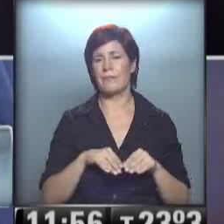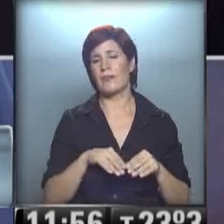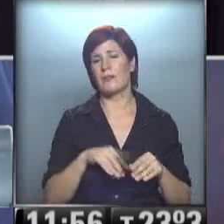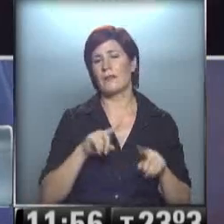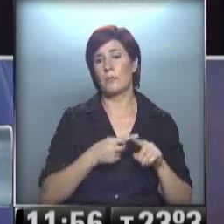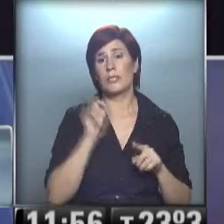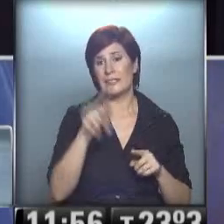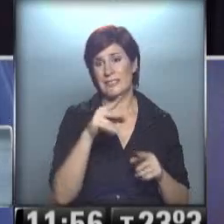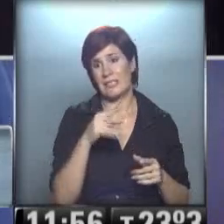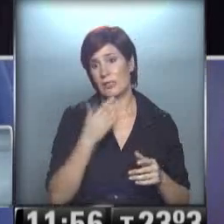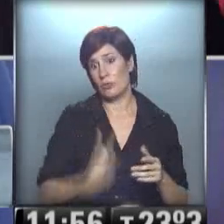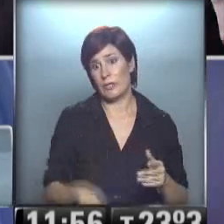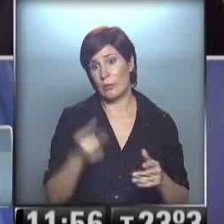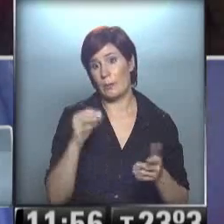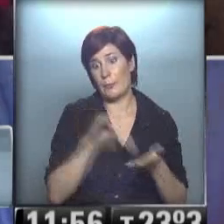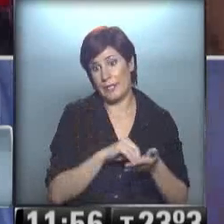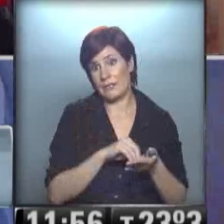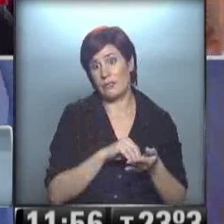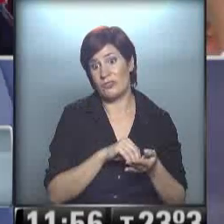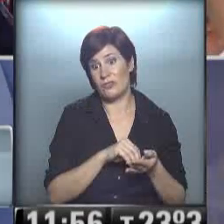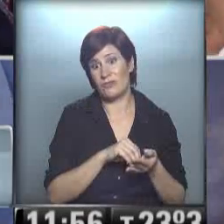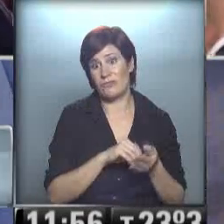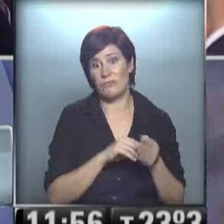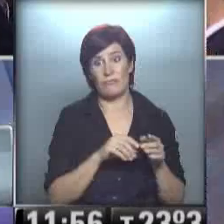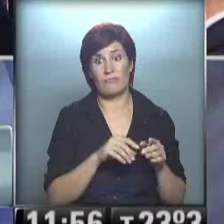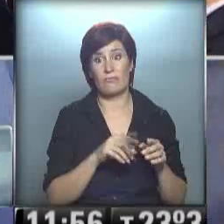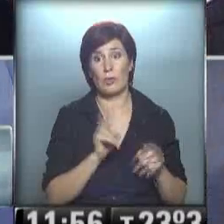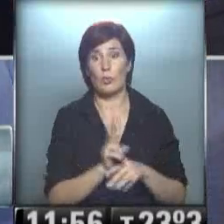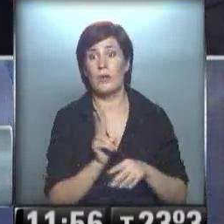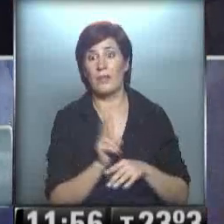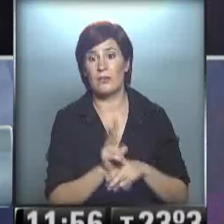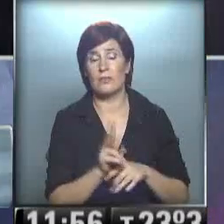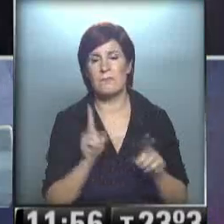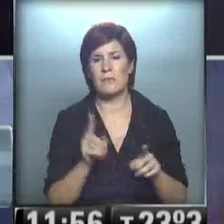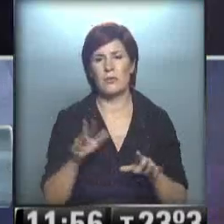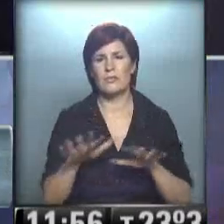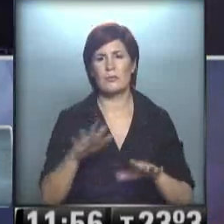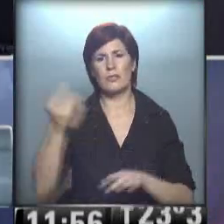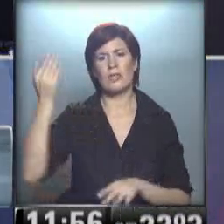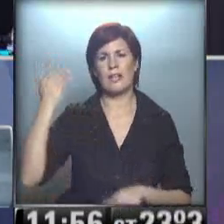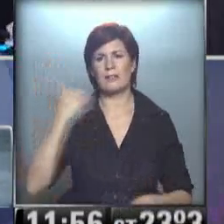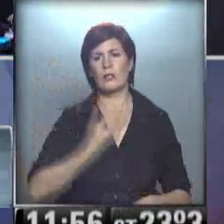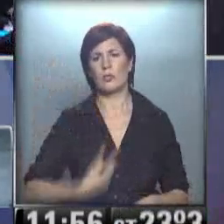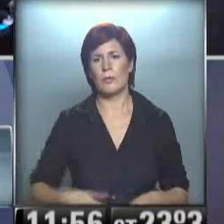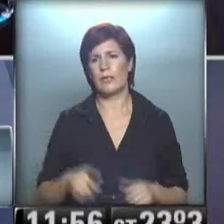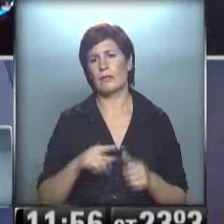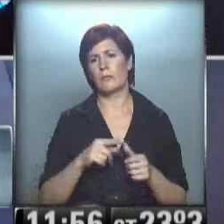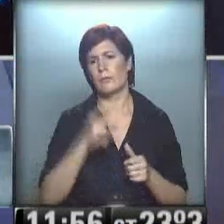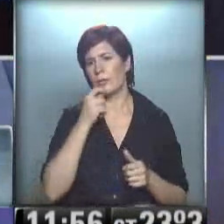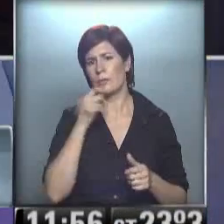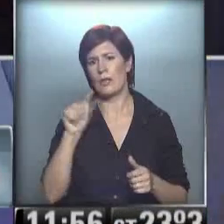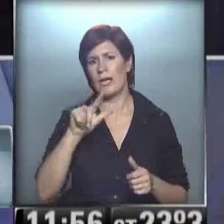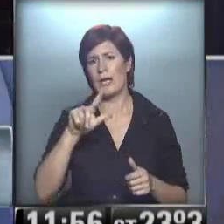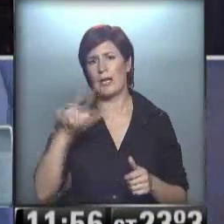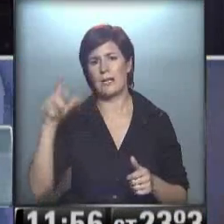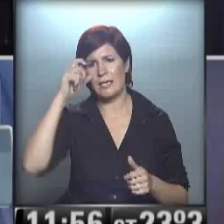gobierno con lo que fueron situaciones como la en el gobierno de otros gobiernos populares, como el de Salvador Allende o el mismo